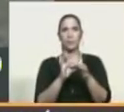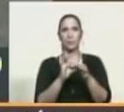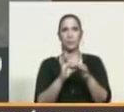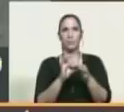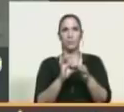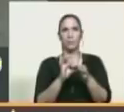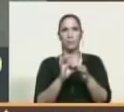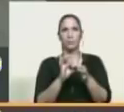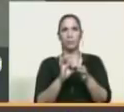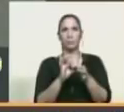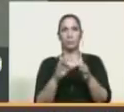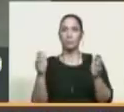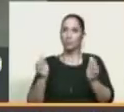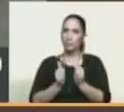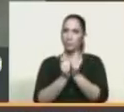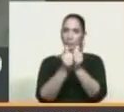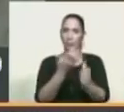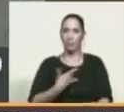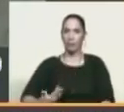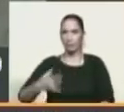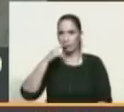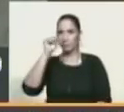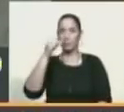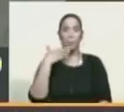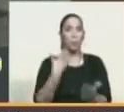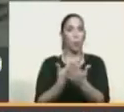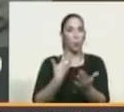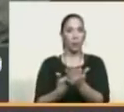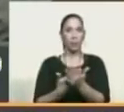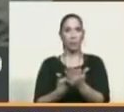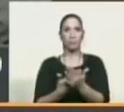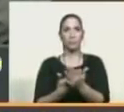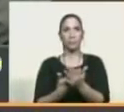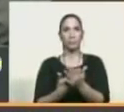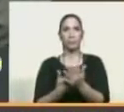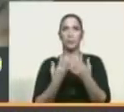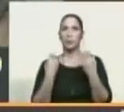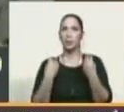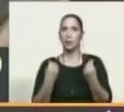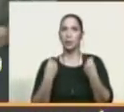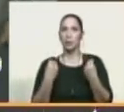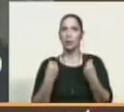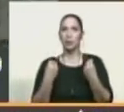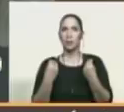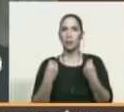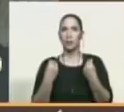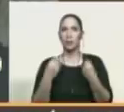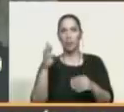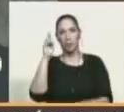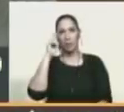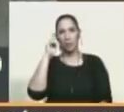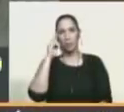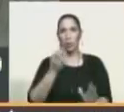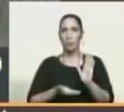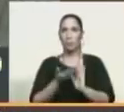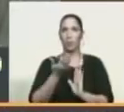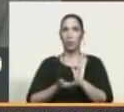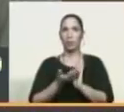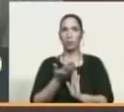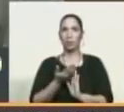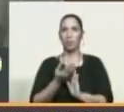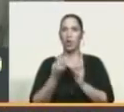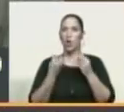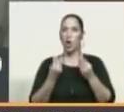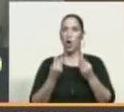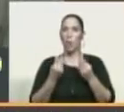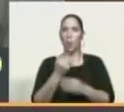es acompañar al presidente Nicolás Maduro en esta propuesta. Y como la razón fundamental de esto, yo creo, es la actitud que tiene la